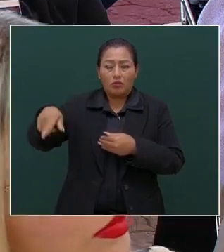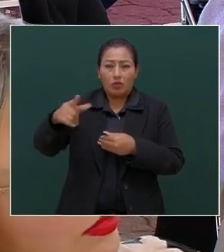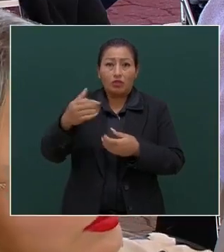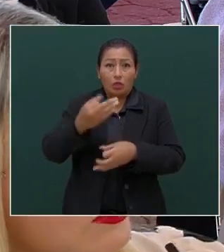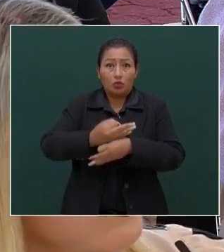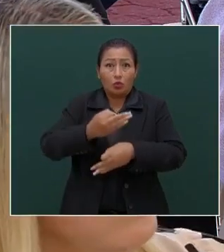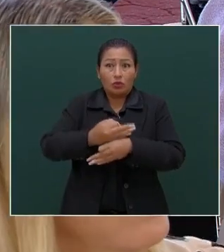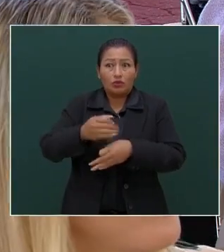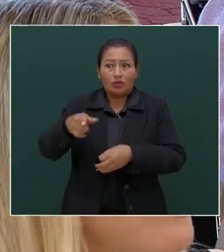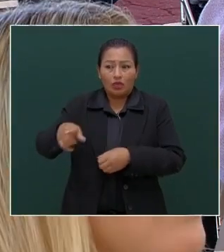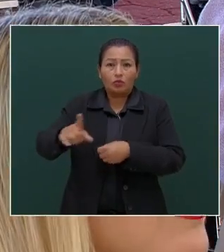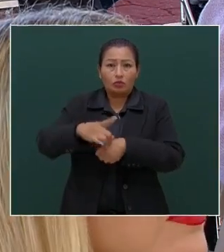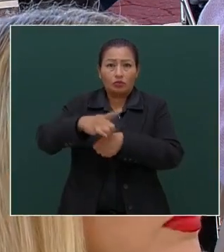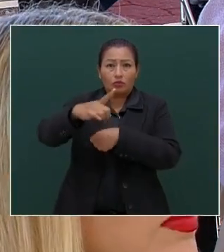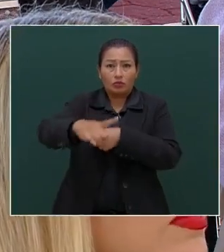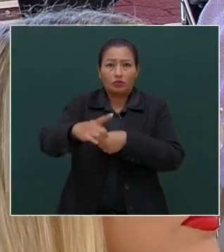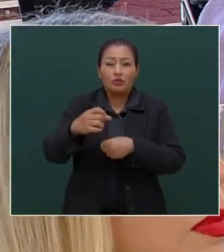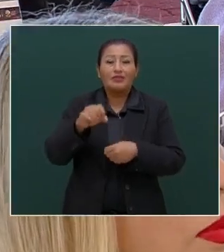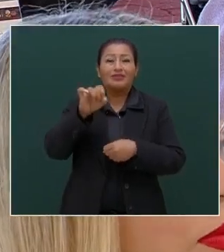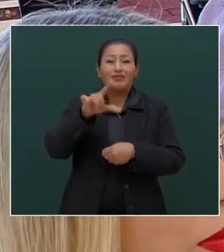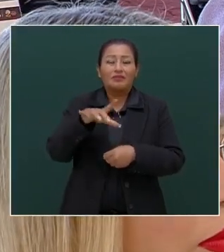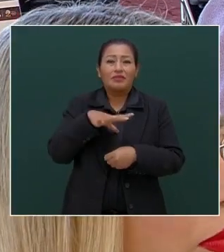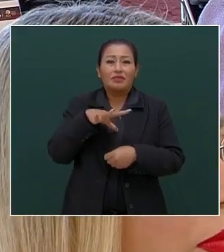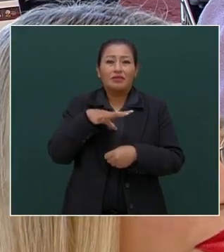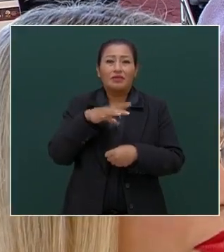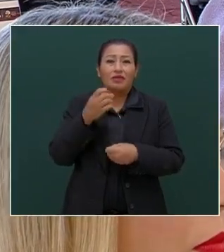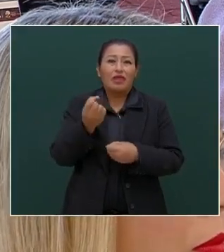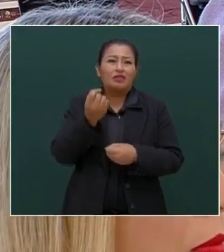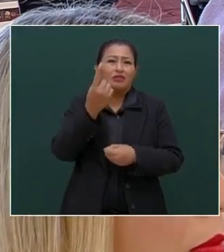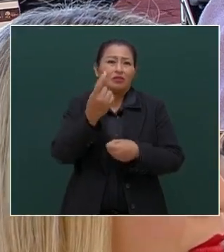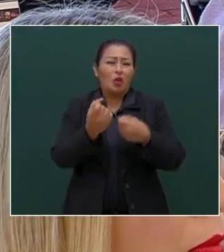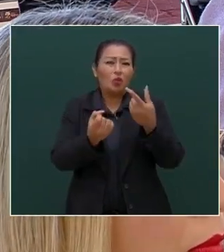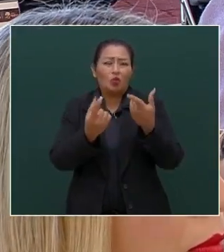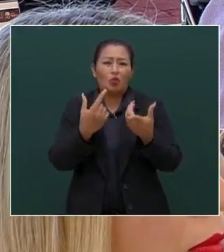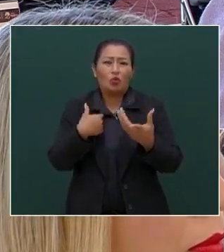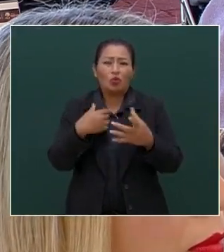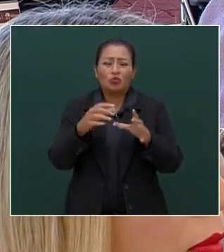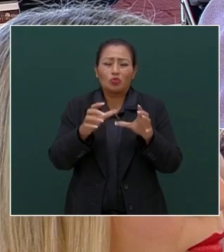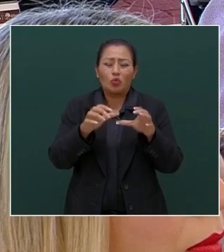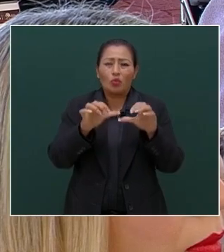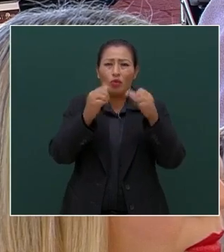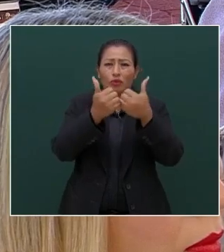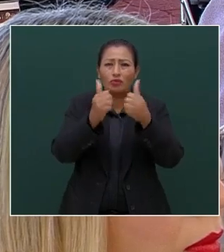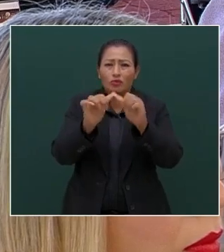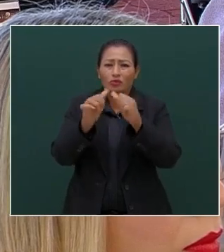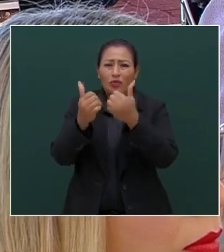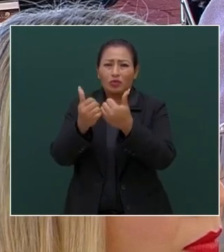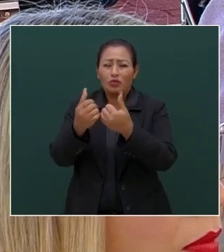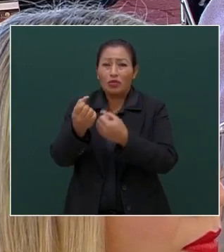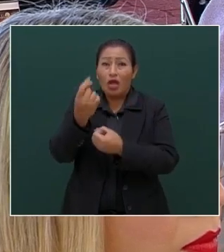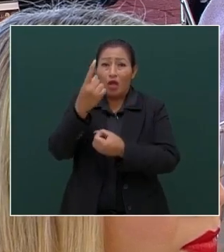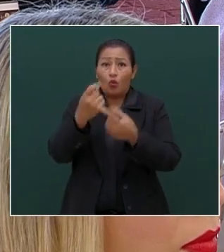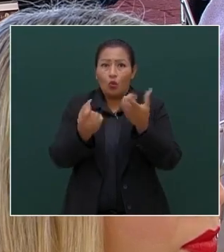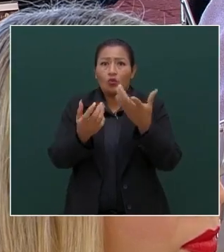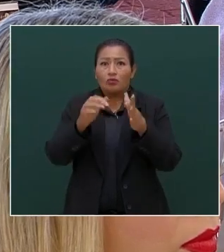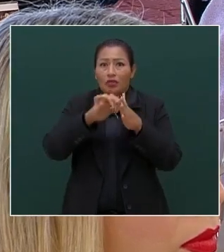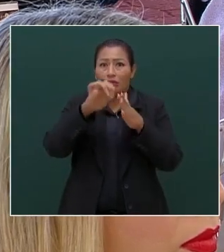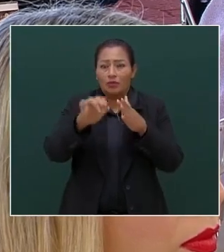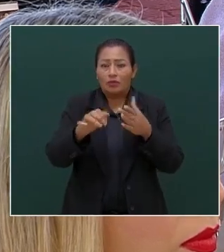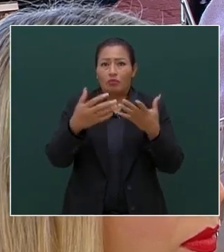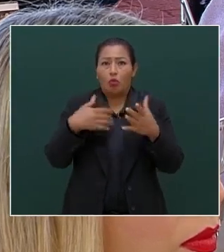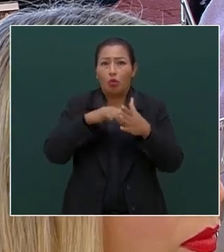en este lugar. Y además las búsquedas de los colectivos que han encontrado varias osamentas, los